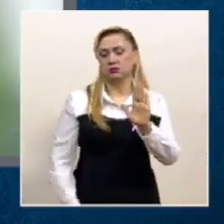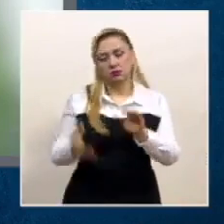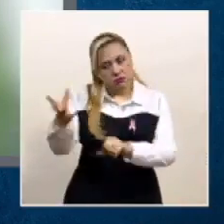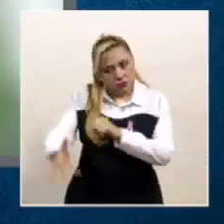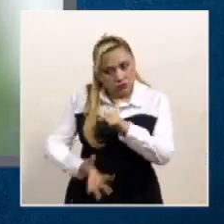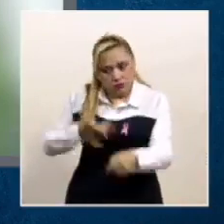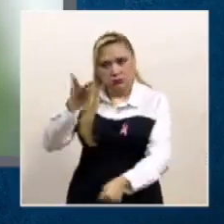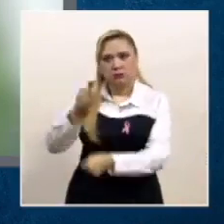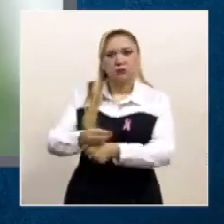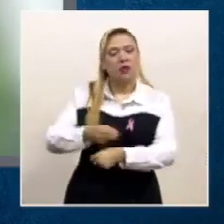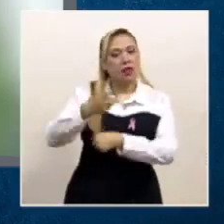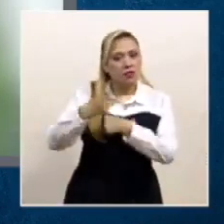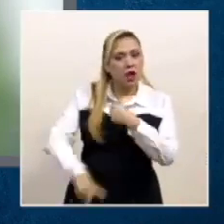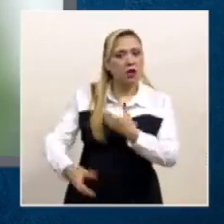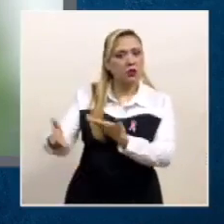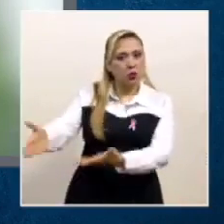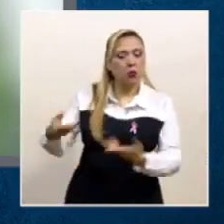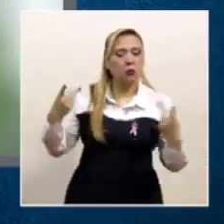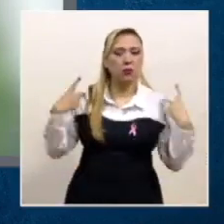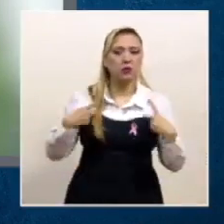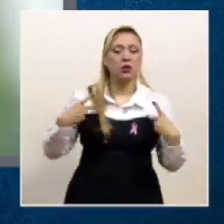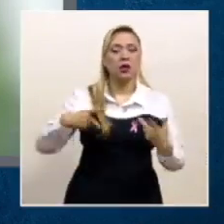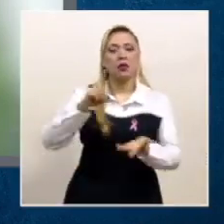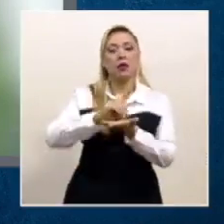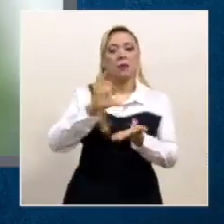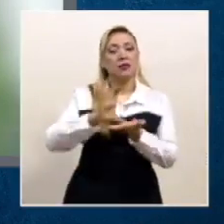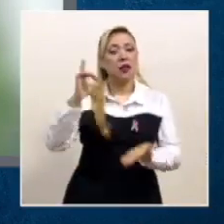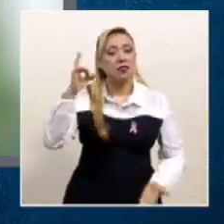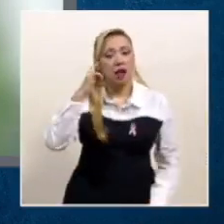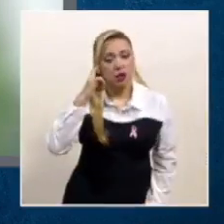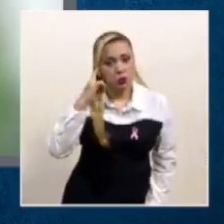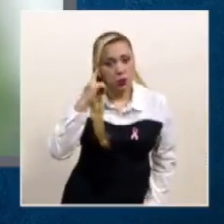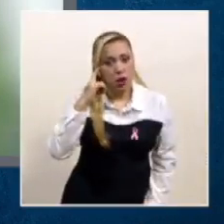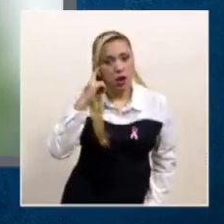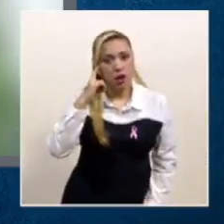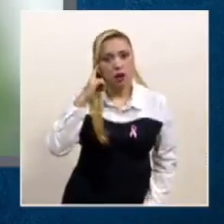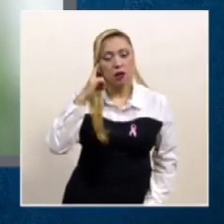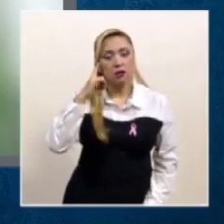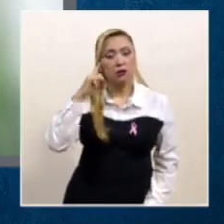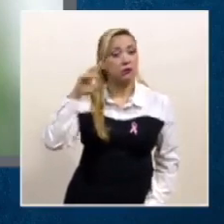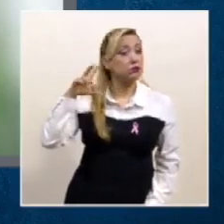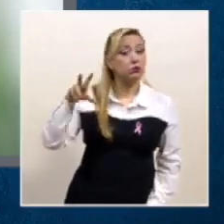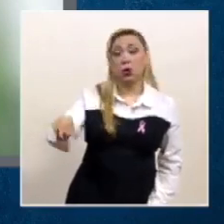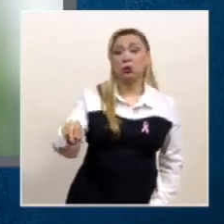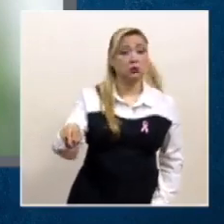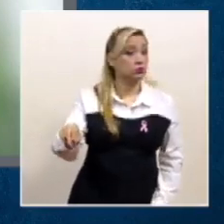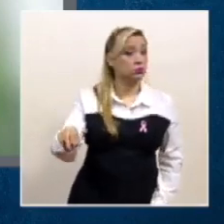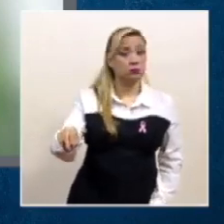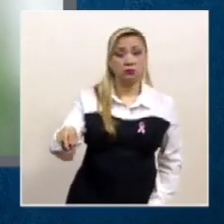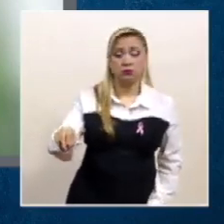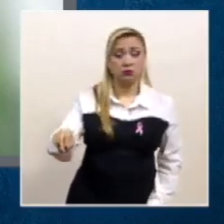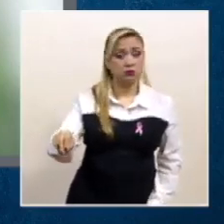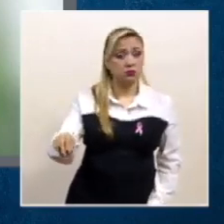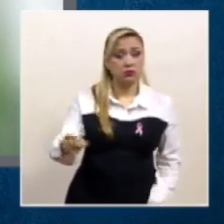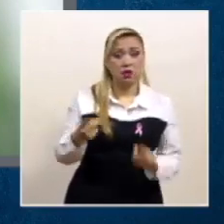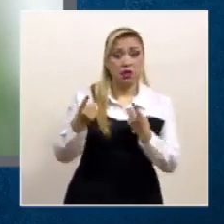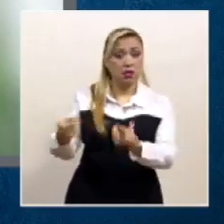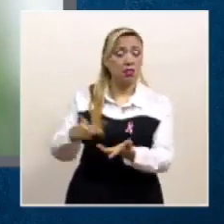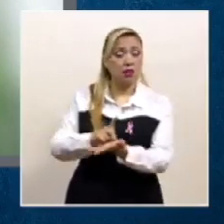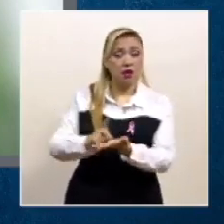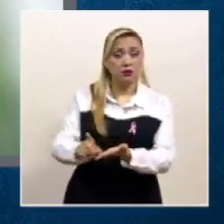compensación y reparación del daño para una persona con discapacidad intelectual que le privaron de su capacidad jurídica